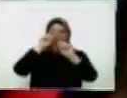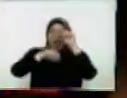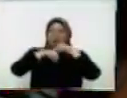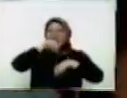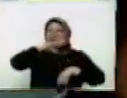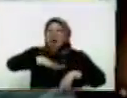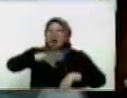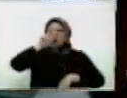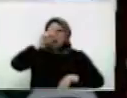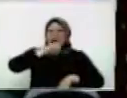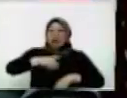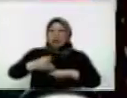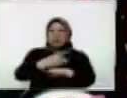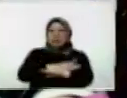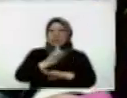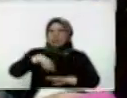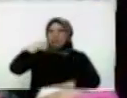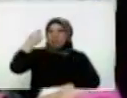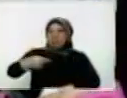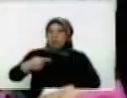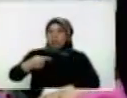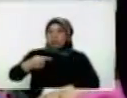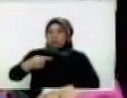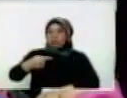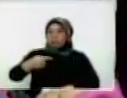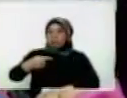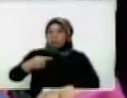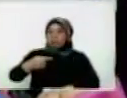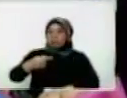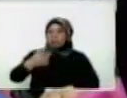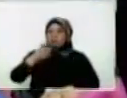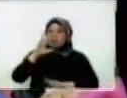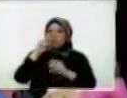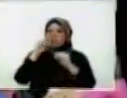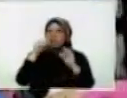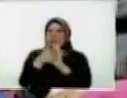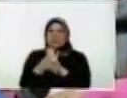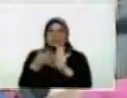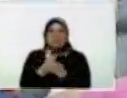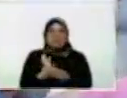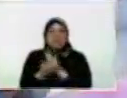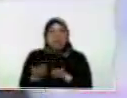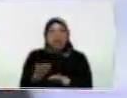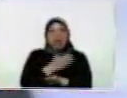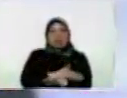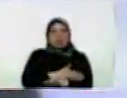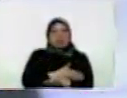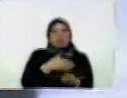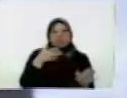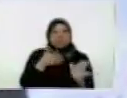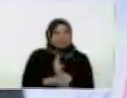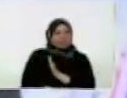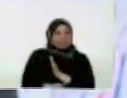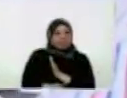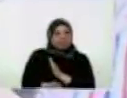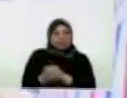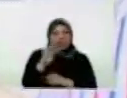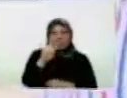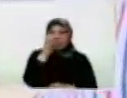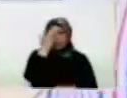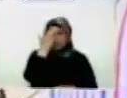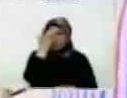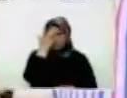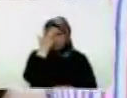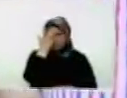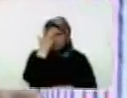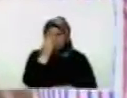historia en un antes y en un después. Vamos a hablar qué era el antes del 4 de febrero,